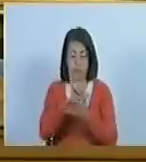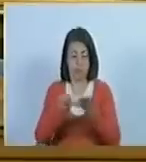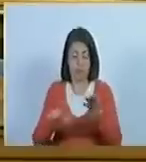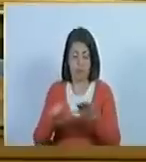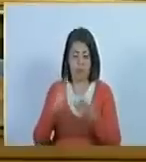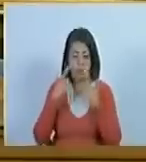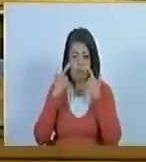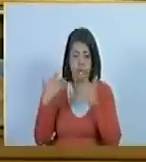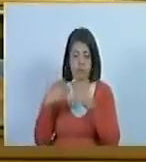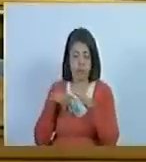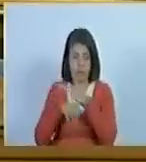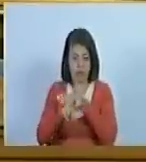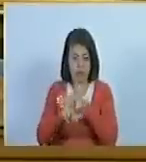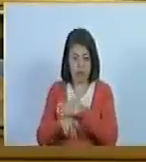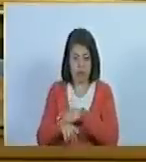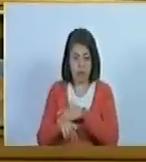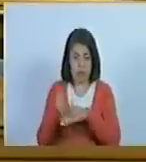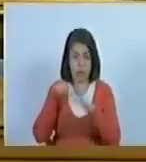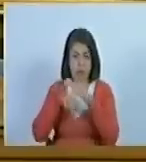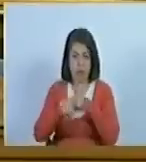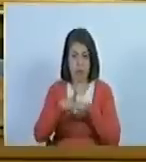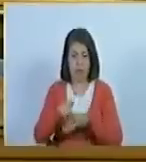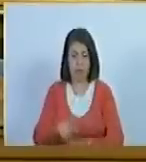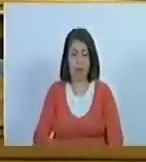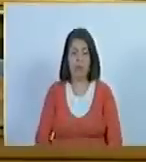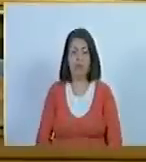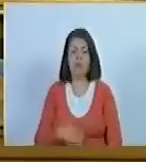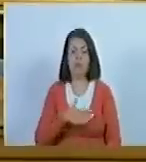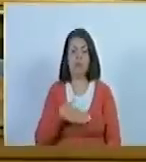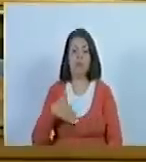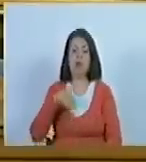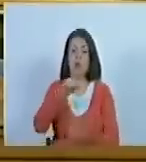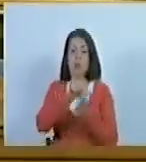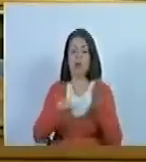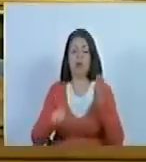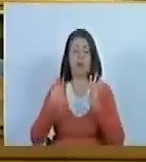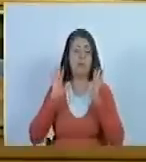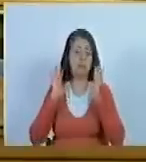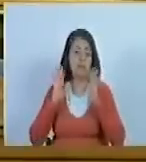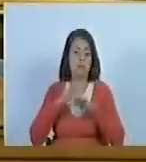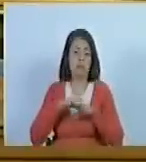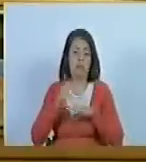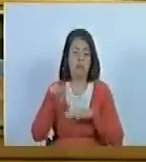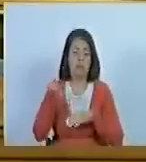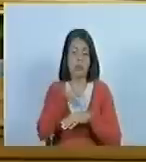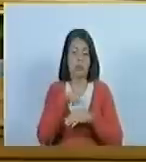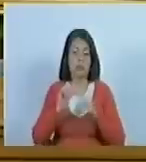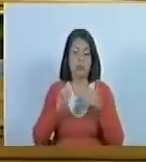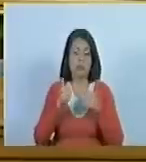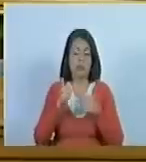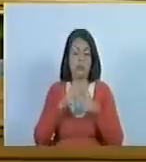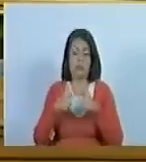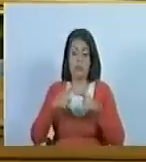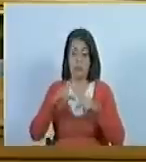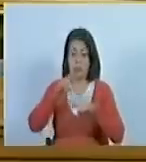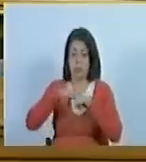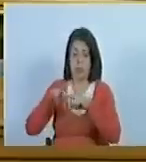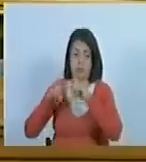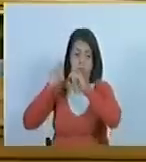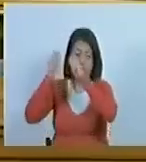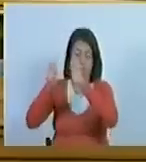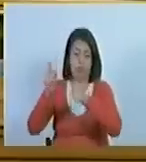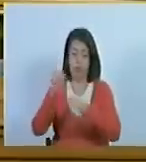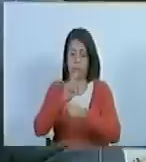que dejarlo entrar. Entra al quirófano también. ¿Quiere operar él? Opérelo pues, porque si no va a empezar a lanzarle sillas a los cirujanos. No,